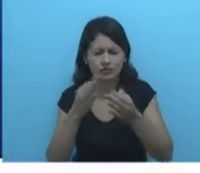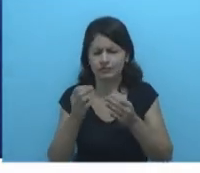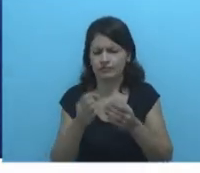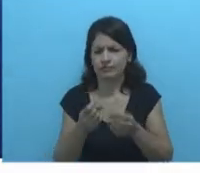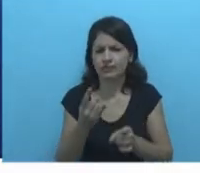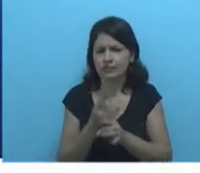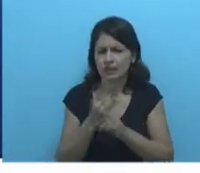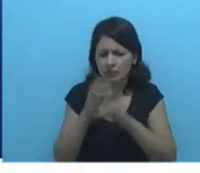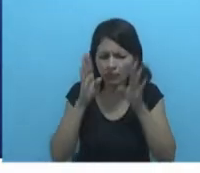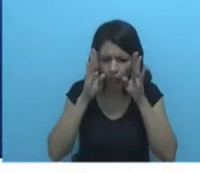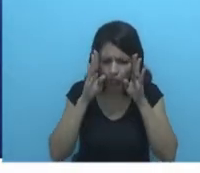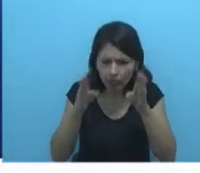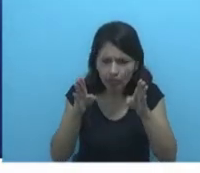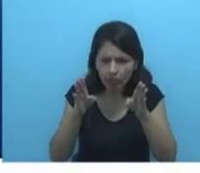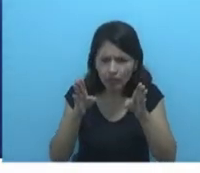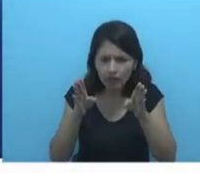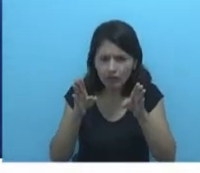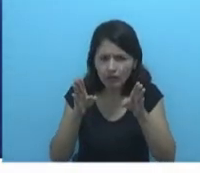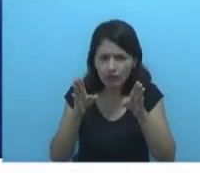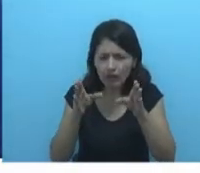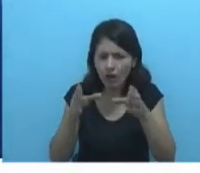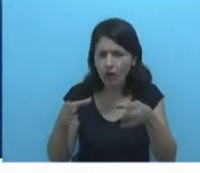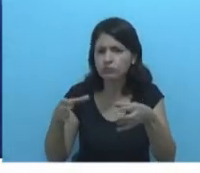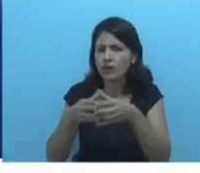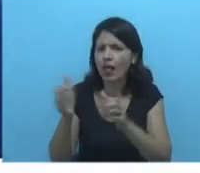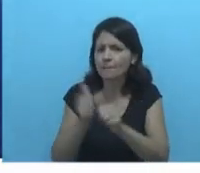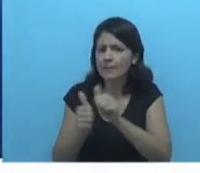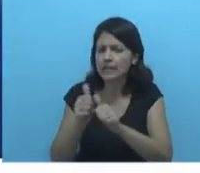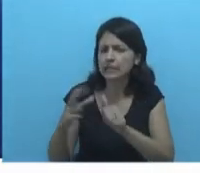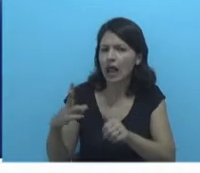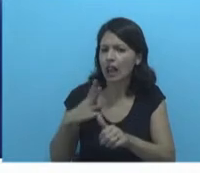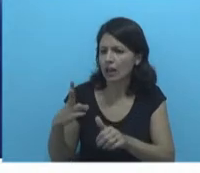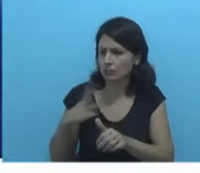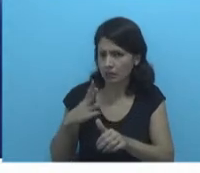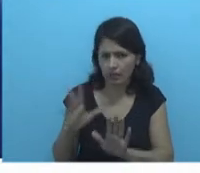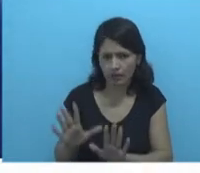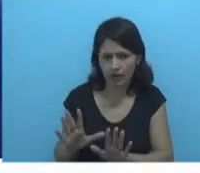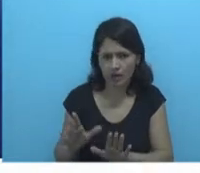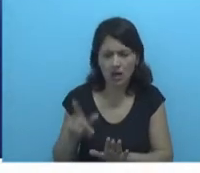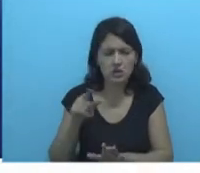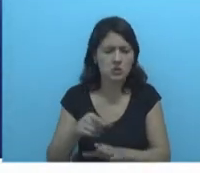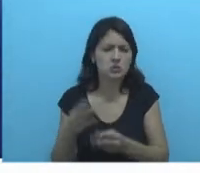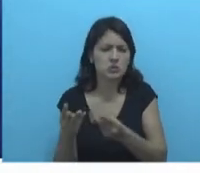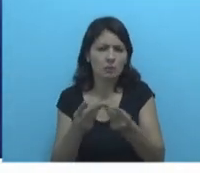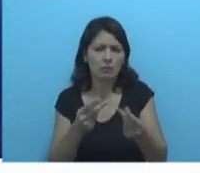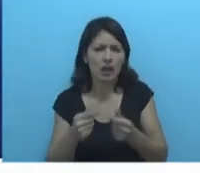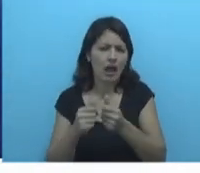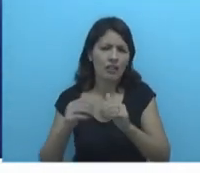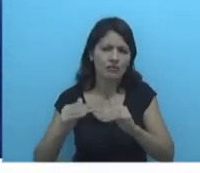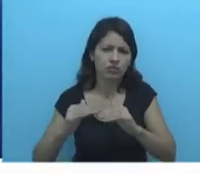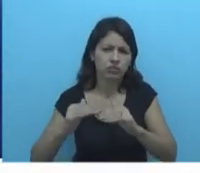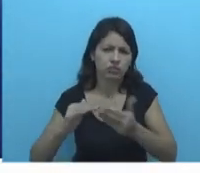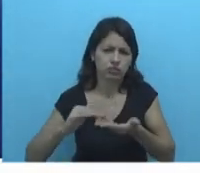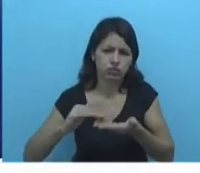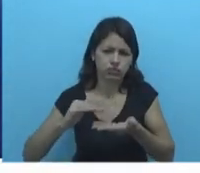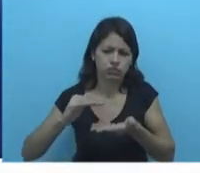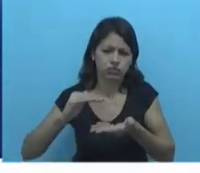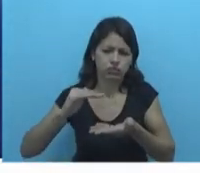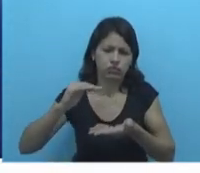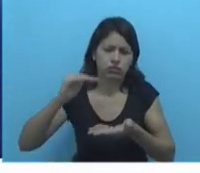lo resuelve, en los grandes empresarios, en los que se llevan la plata. Esto habla que el Estado no